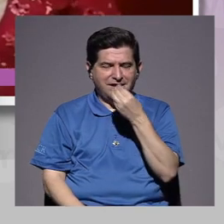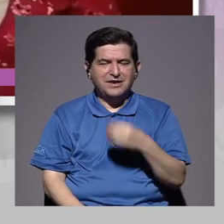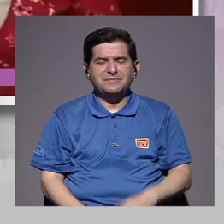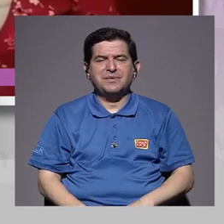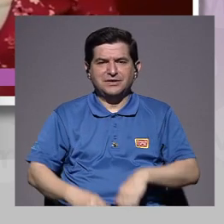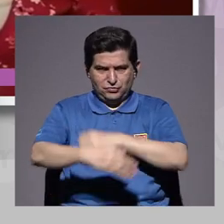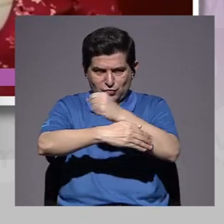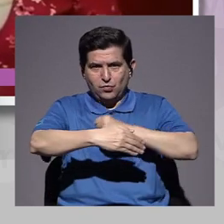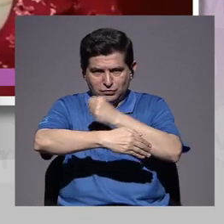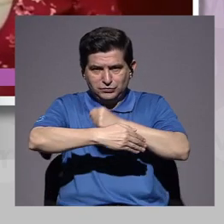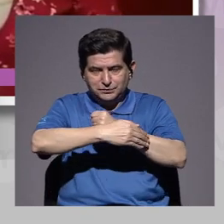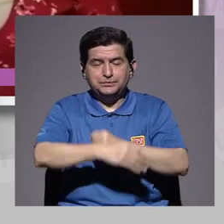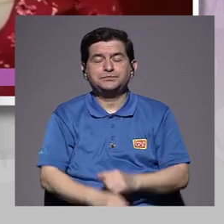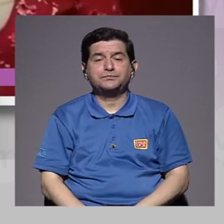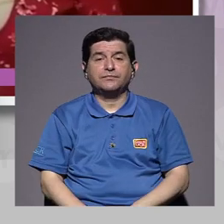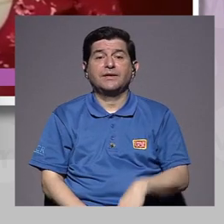cocinado.